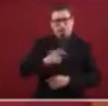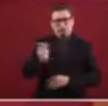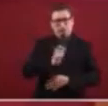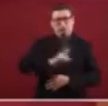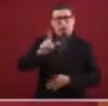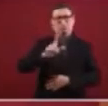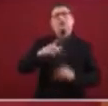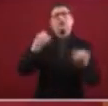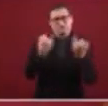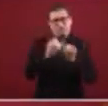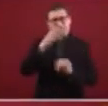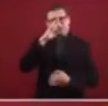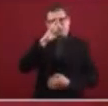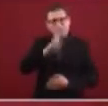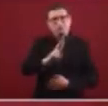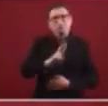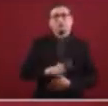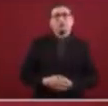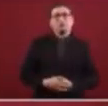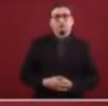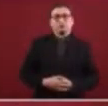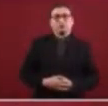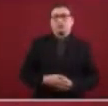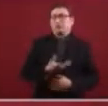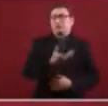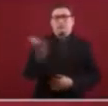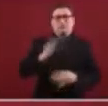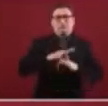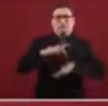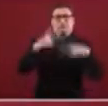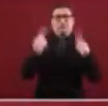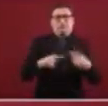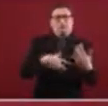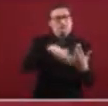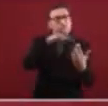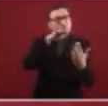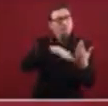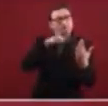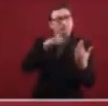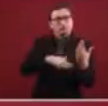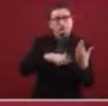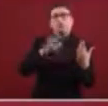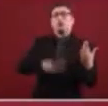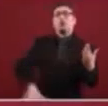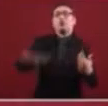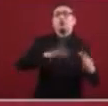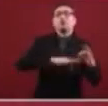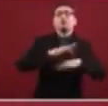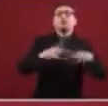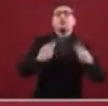con respeto a los lectores o a los ciudadanos.